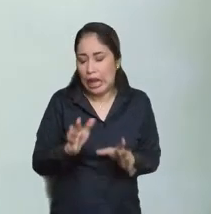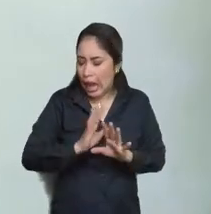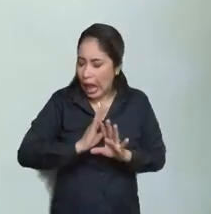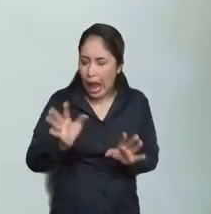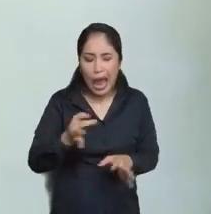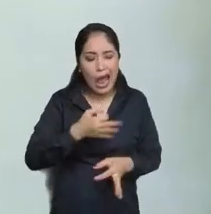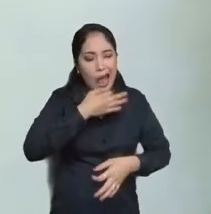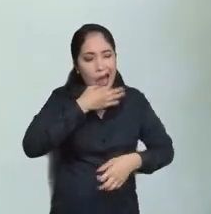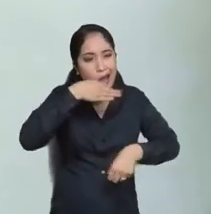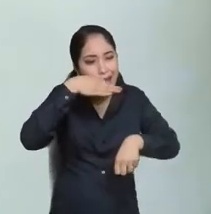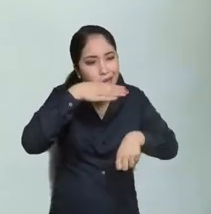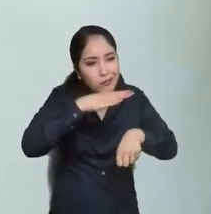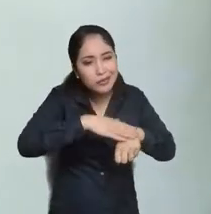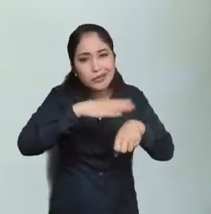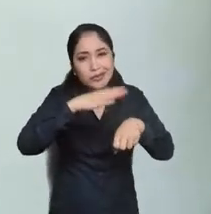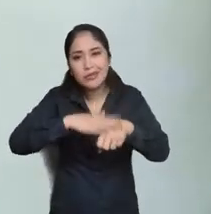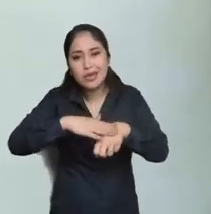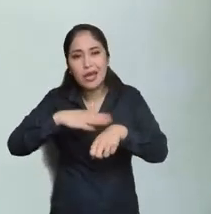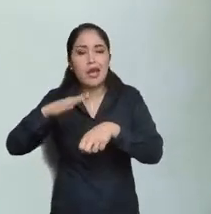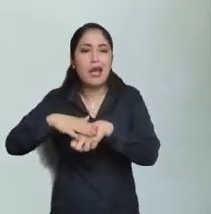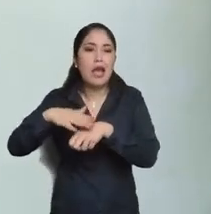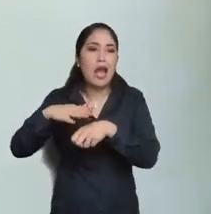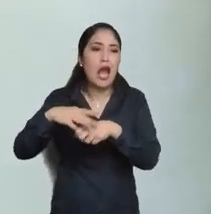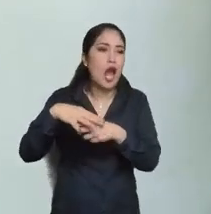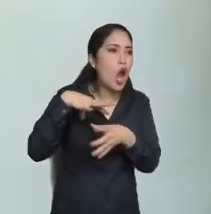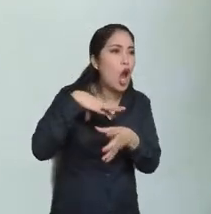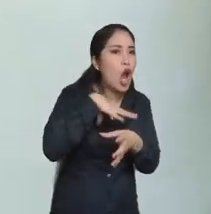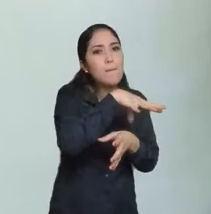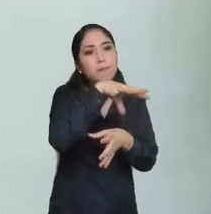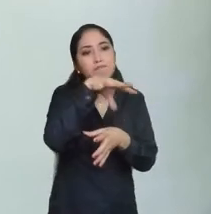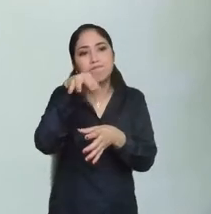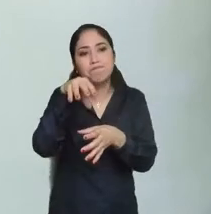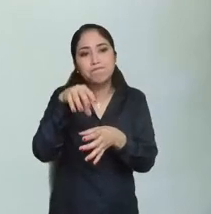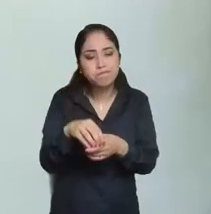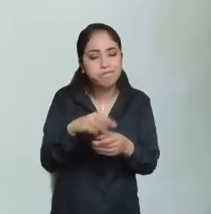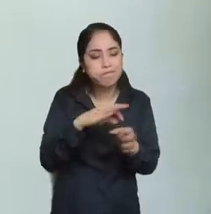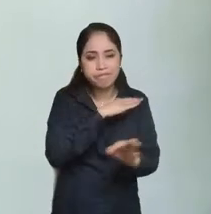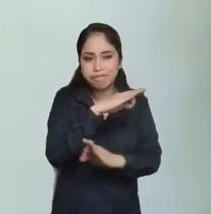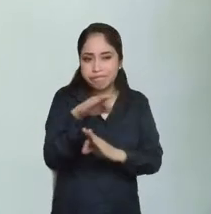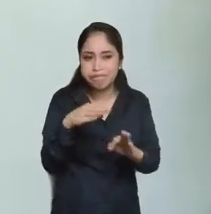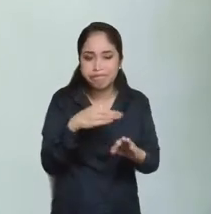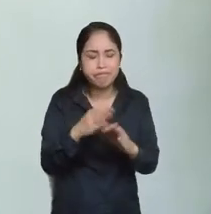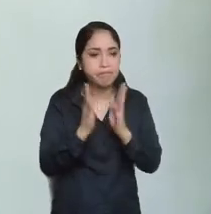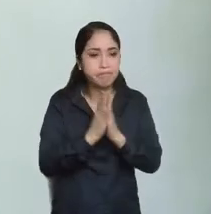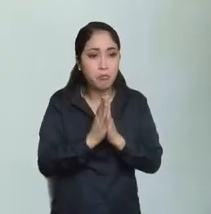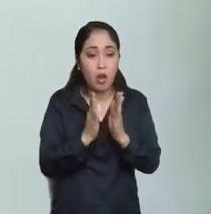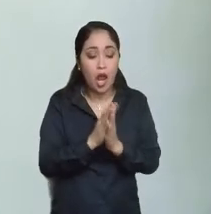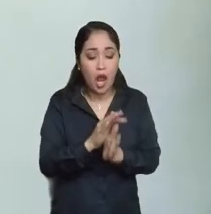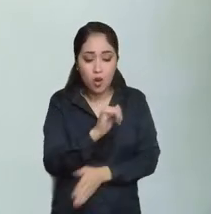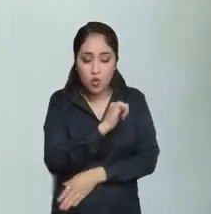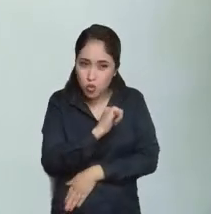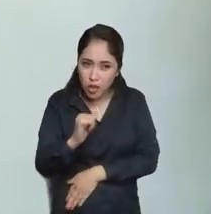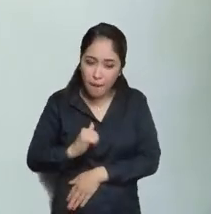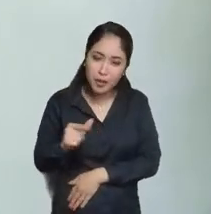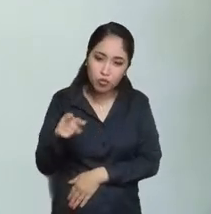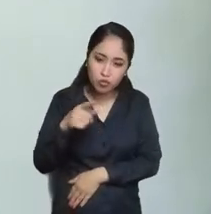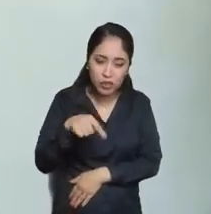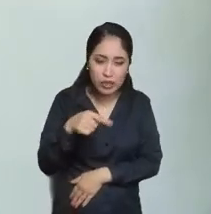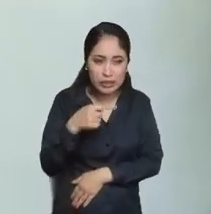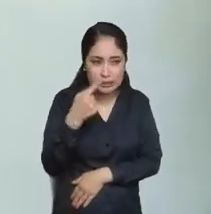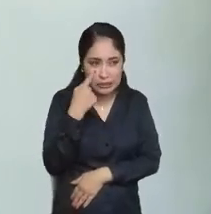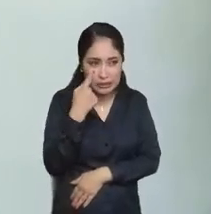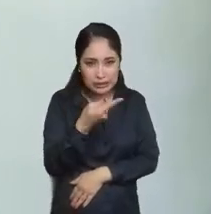un acuerdo general para pedirles a los ayuntamientos que apliquen el ¿cómo se llama